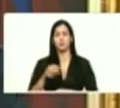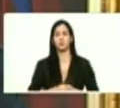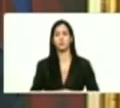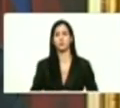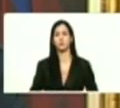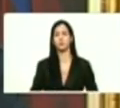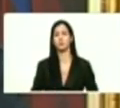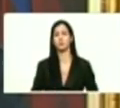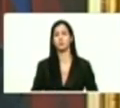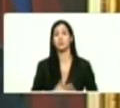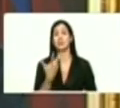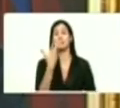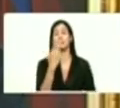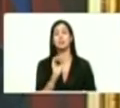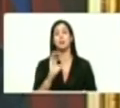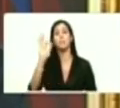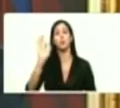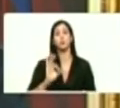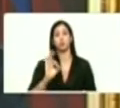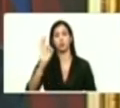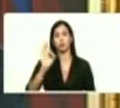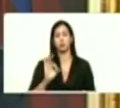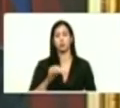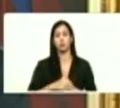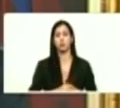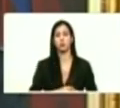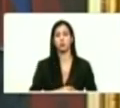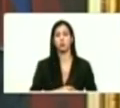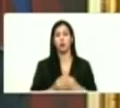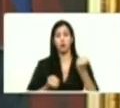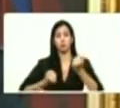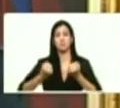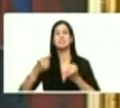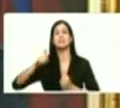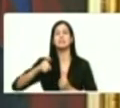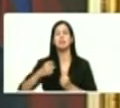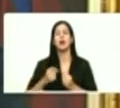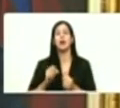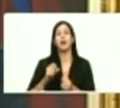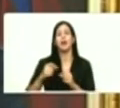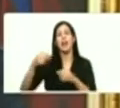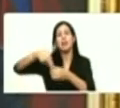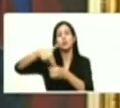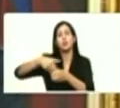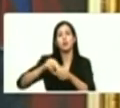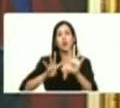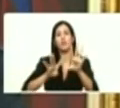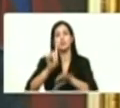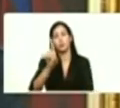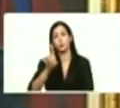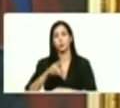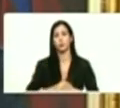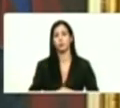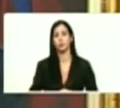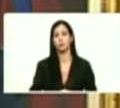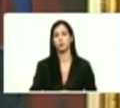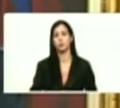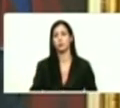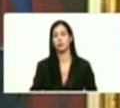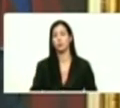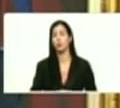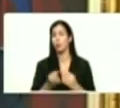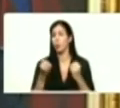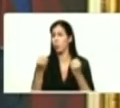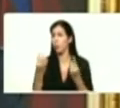el 30% del parque automotor necesita de esa gasolina ustedes saben cuánto es el parque